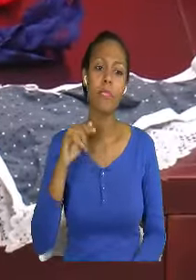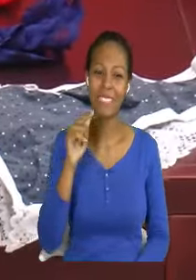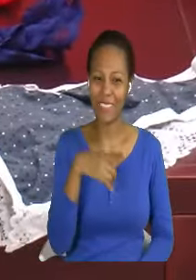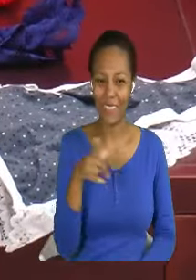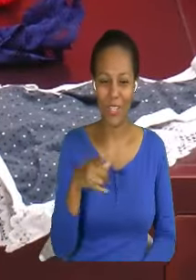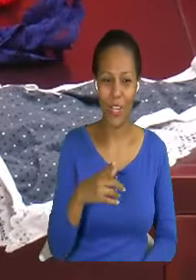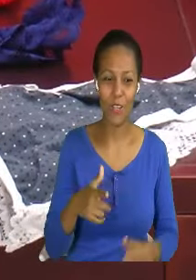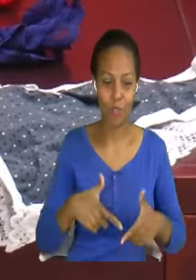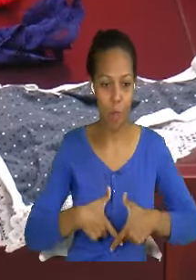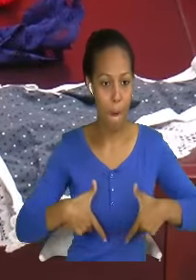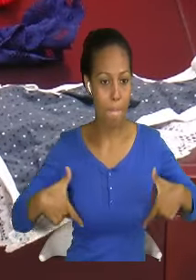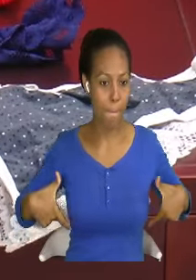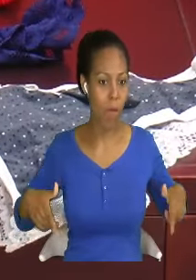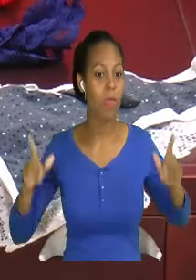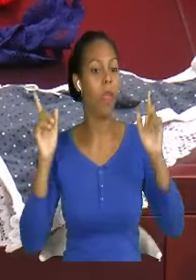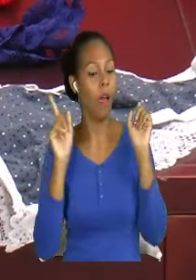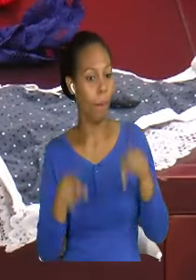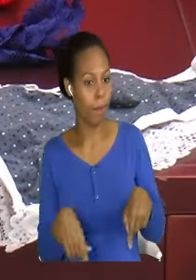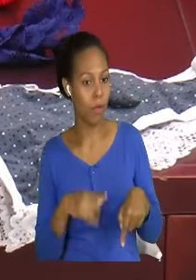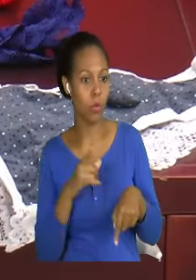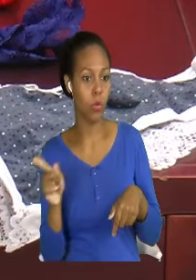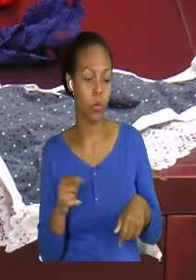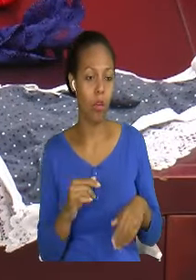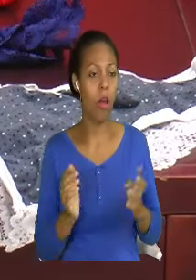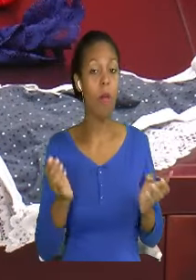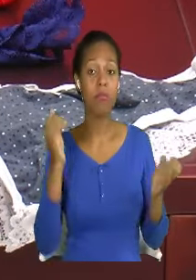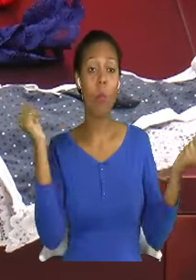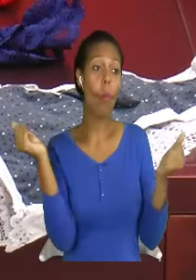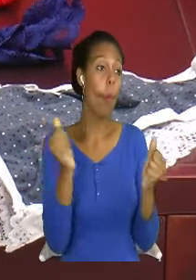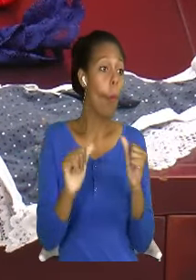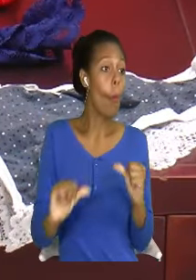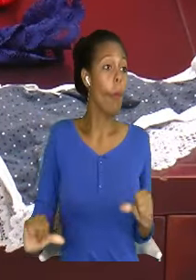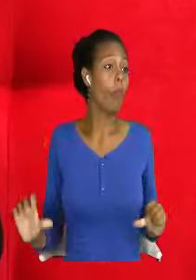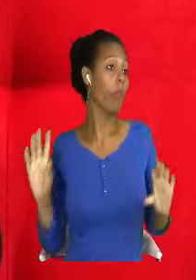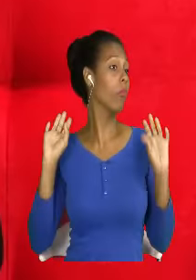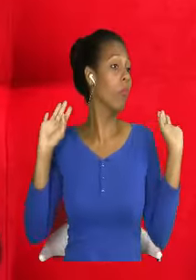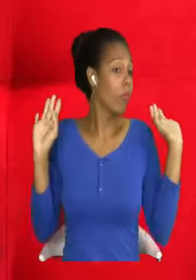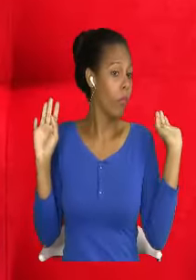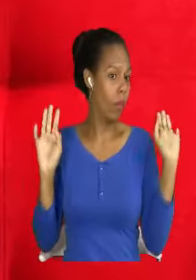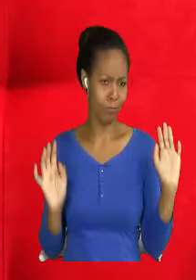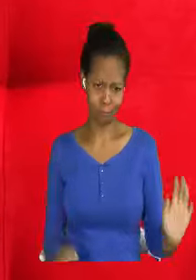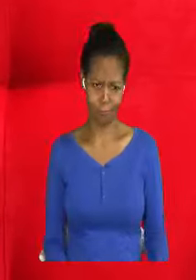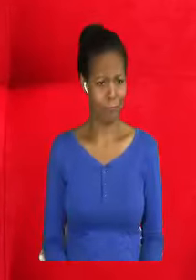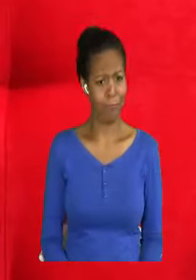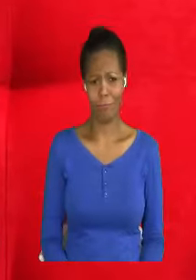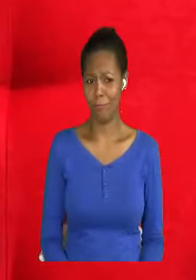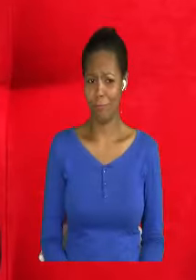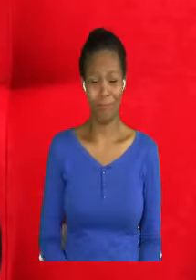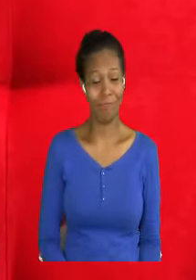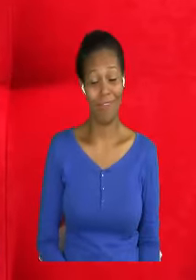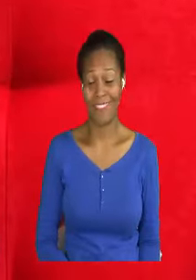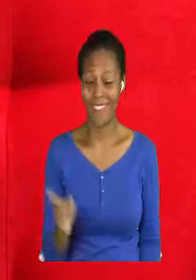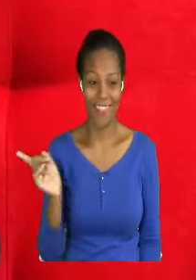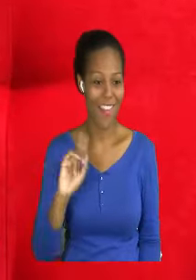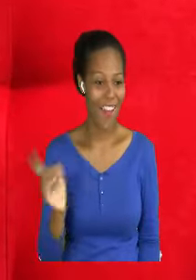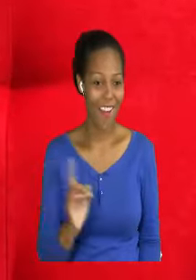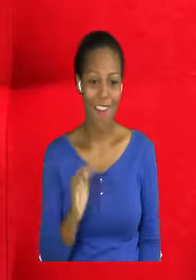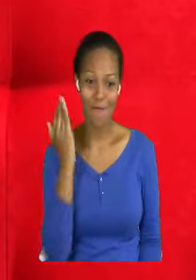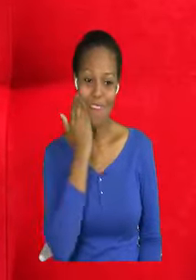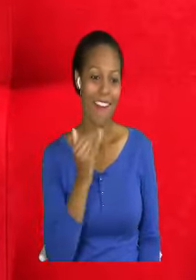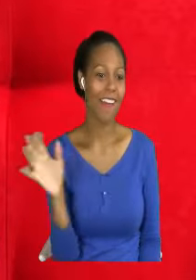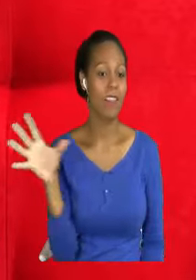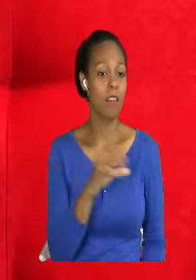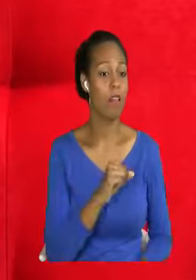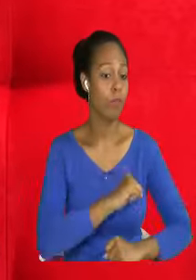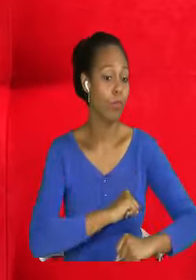que 60, 90, no, para cualquier mujer, cardigans, chaquetas, camisas básicas y los voladitos